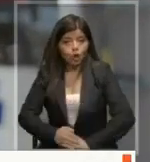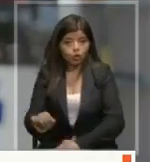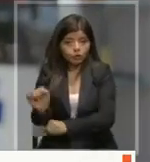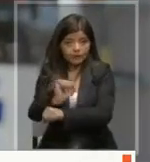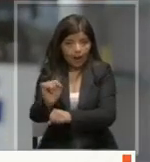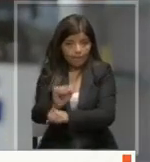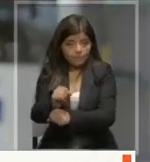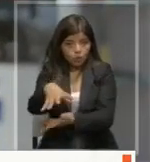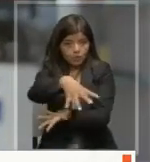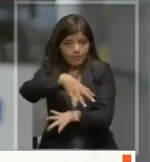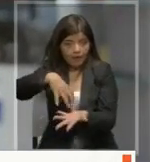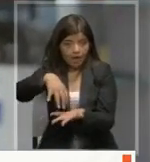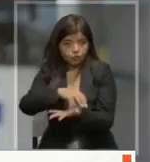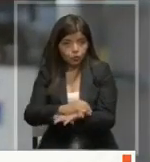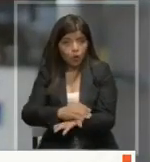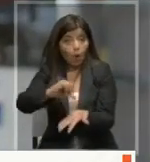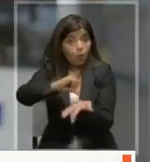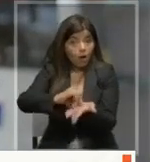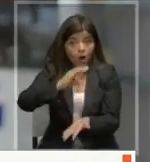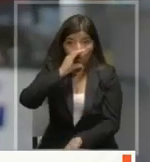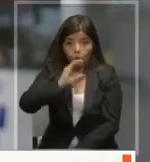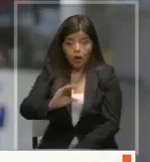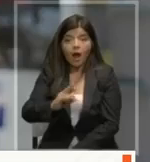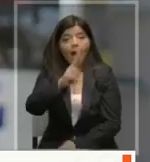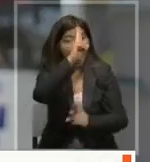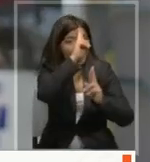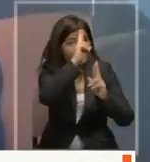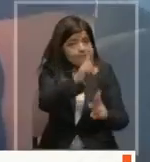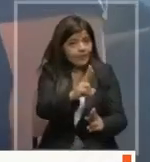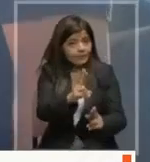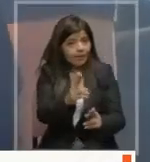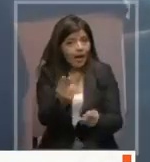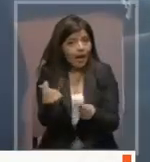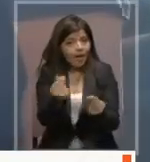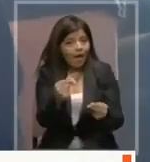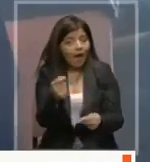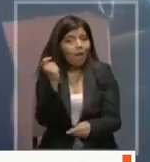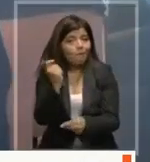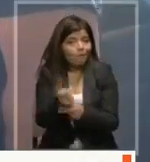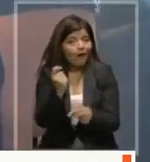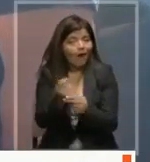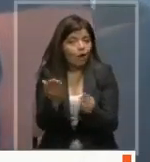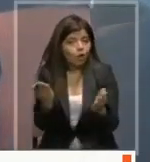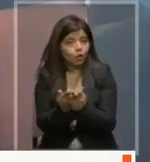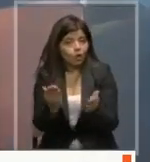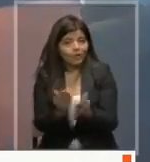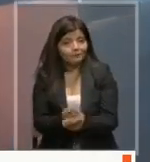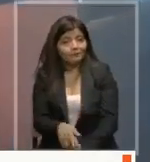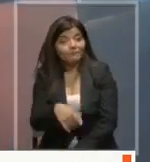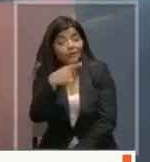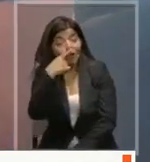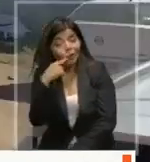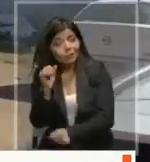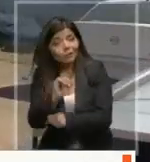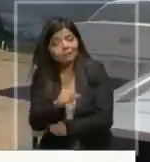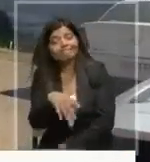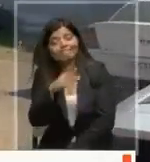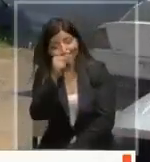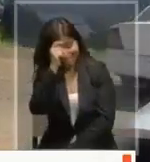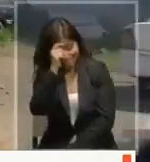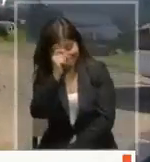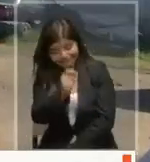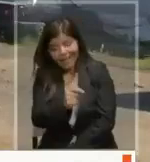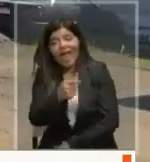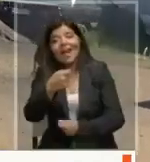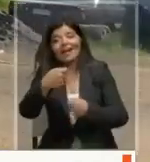de las ciudades, tanto sea urbano como rural, a respetar la tarifa escolar. El conductor del bus reconoce su error al llevarlo contra su